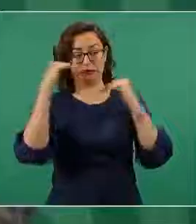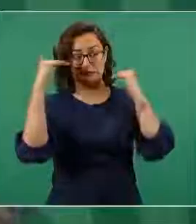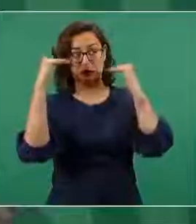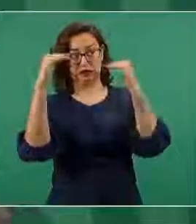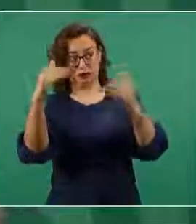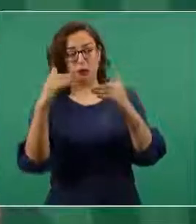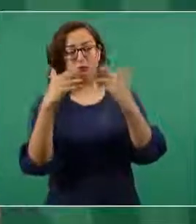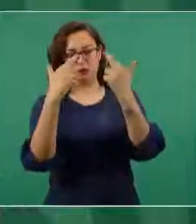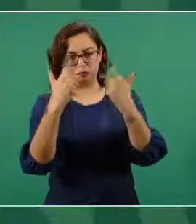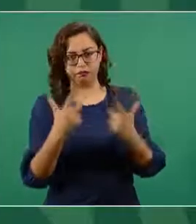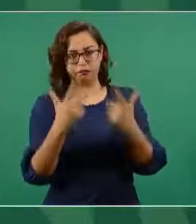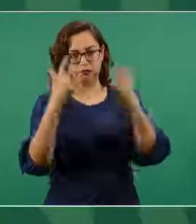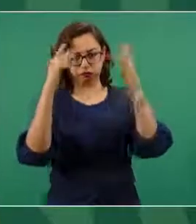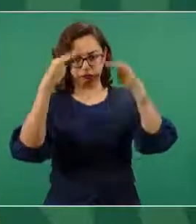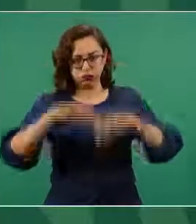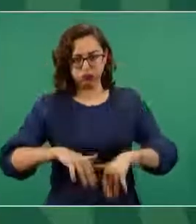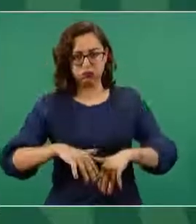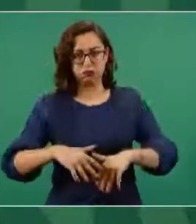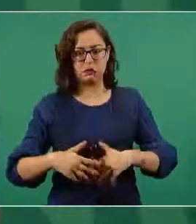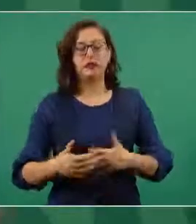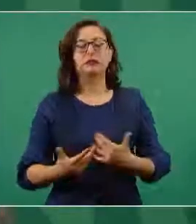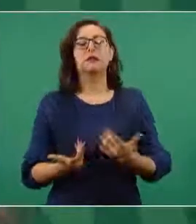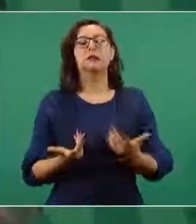mayor. Ya está